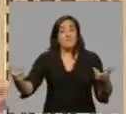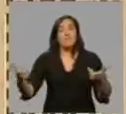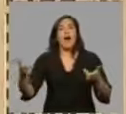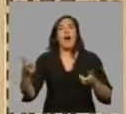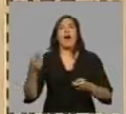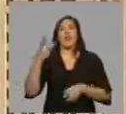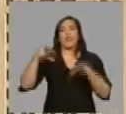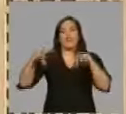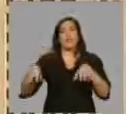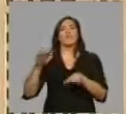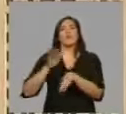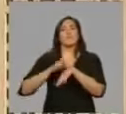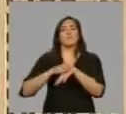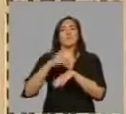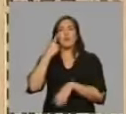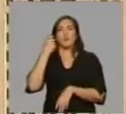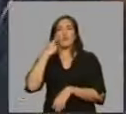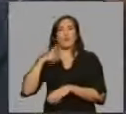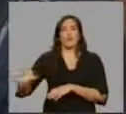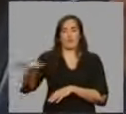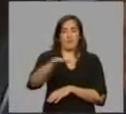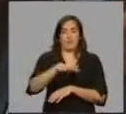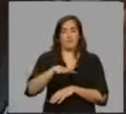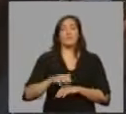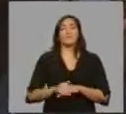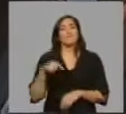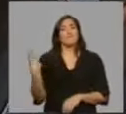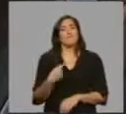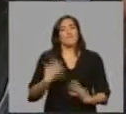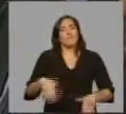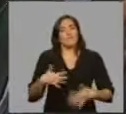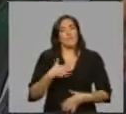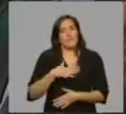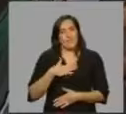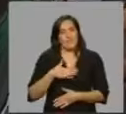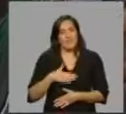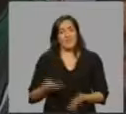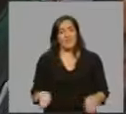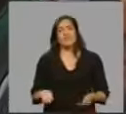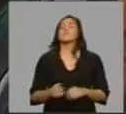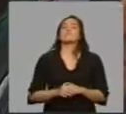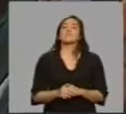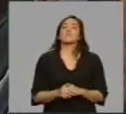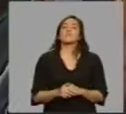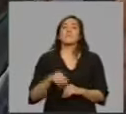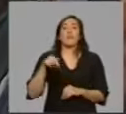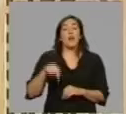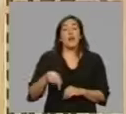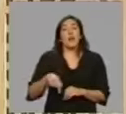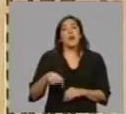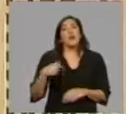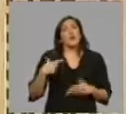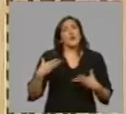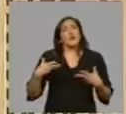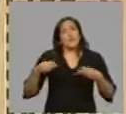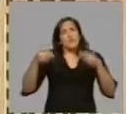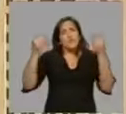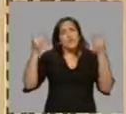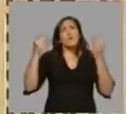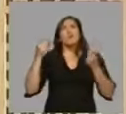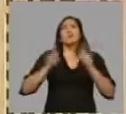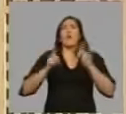Estamos muy contentos. También con esta cuestión de todo esto que estamos viviendo, de que muchas veces uno dice